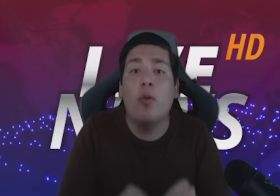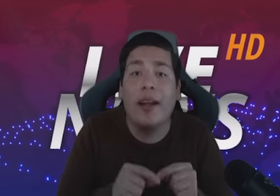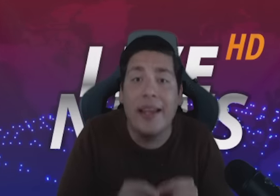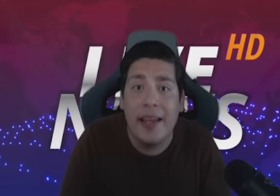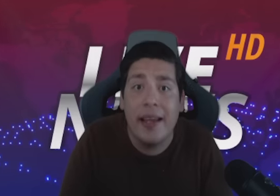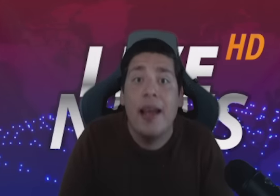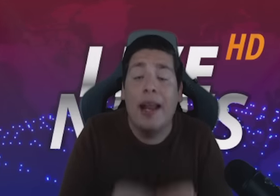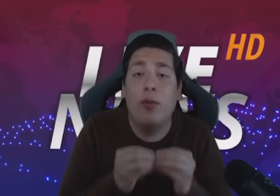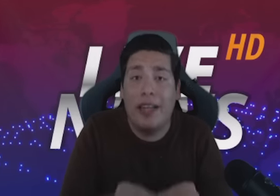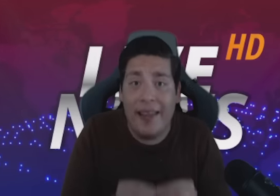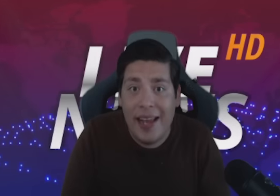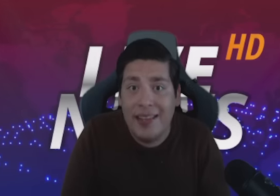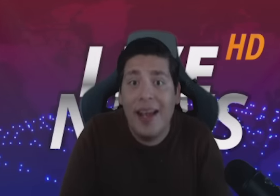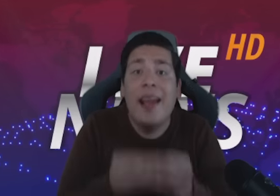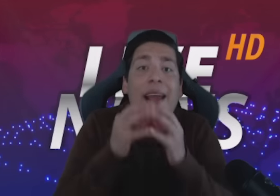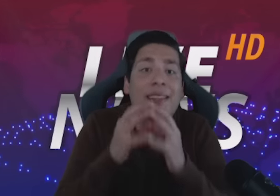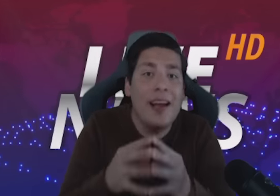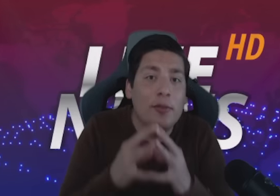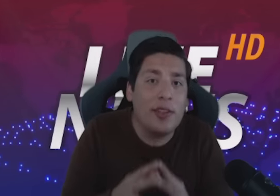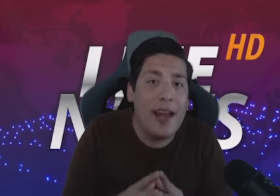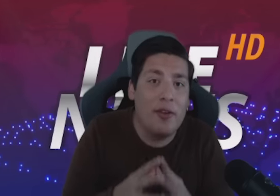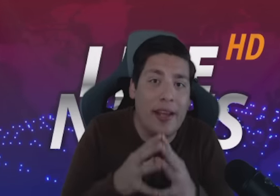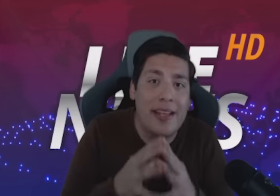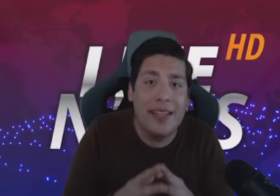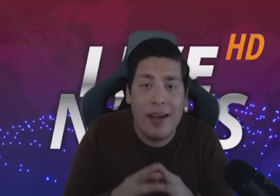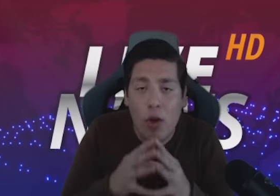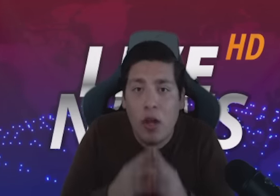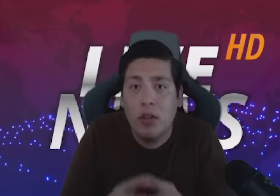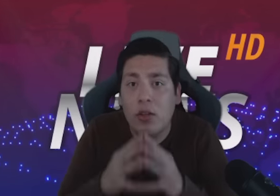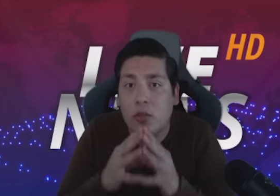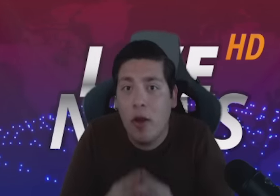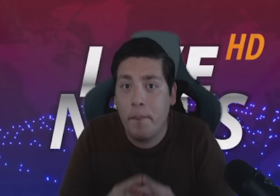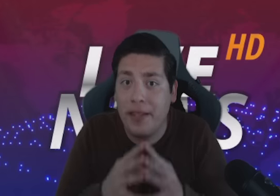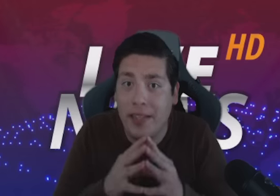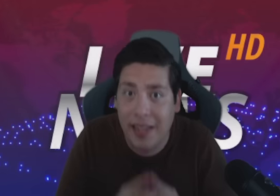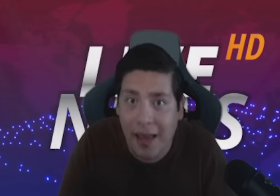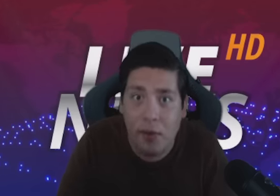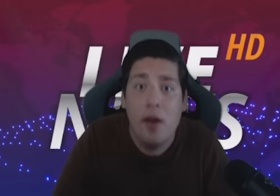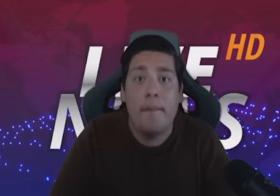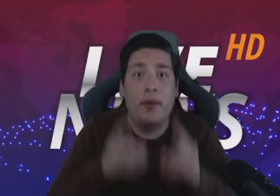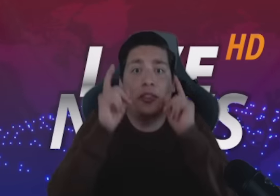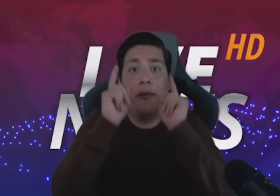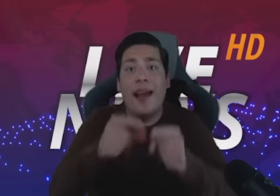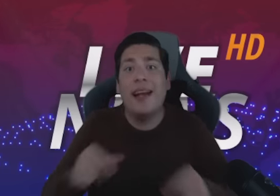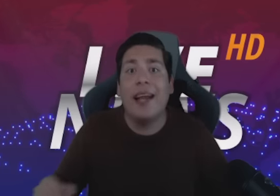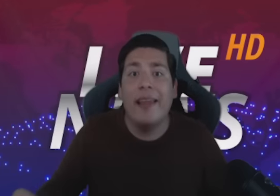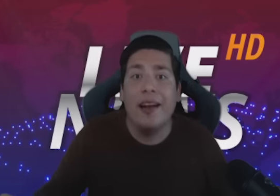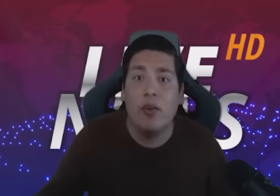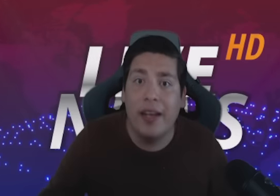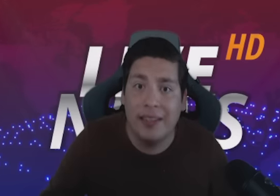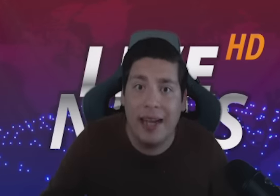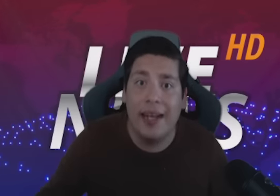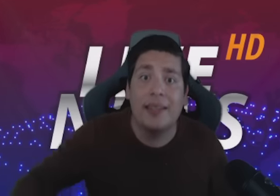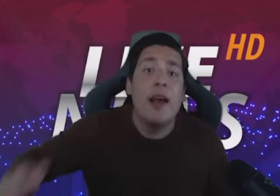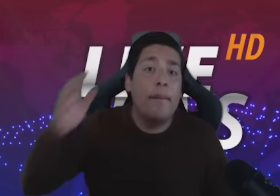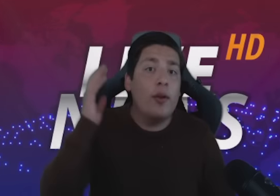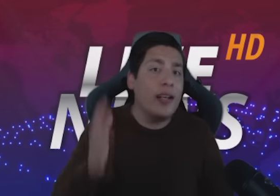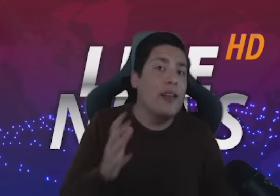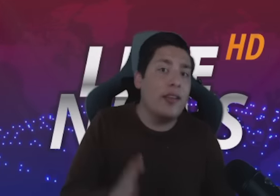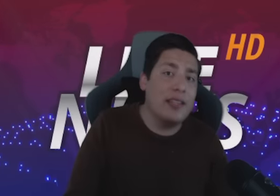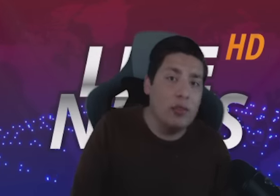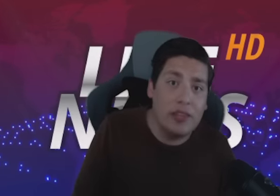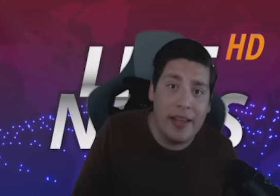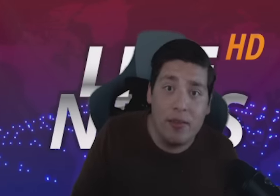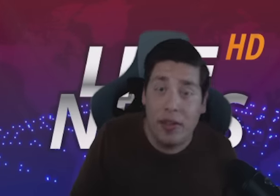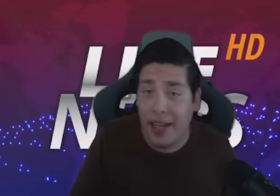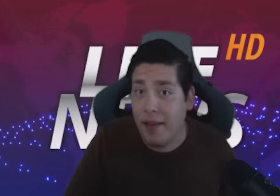que, ojo aquí, la ultraderecha está buscando realizar otros golpes de Estado, pero se van a quedar con las ganas. Pero ¿qué es